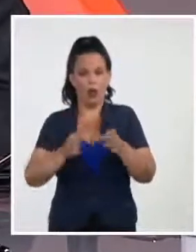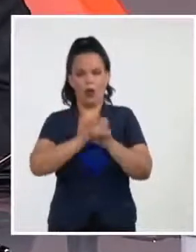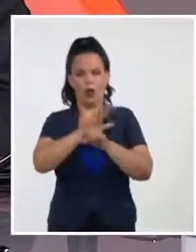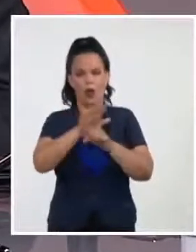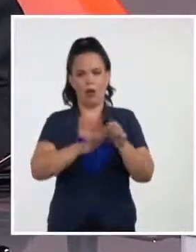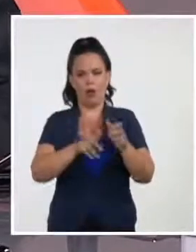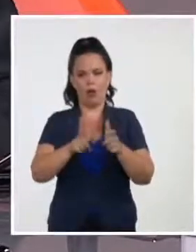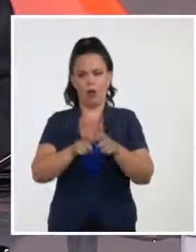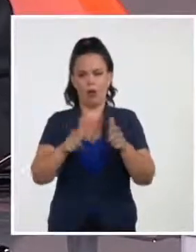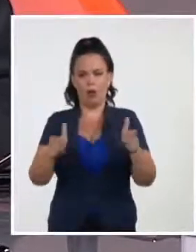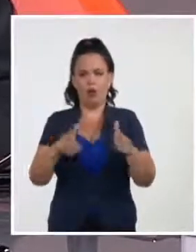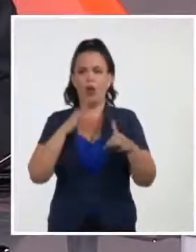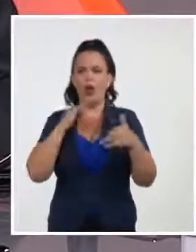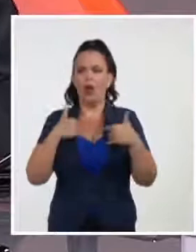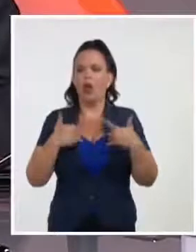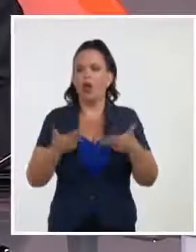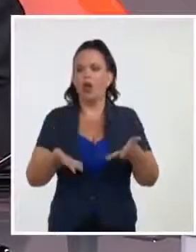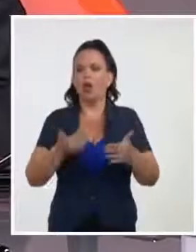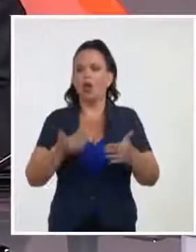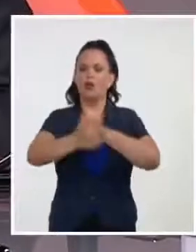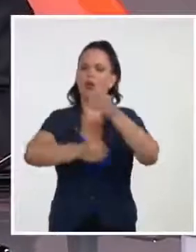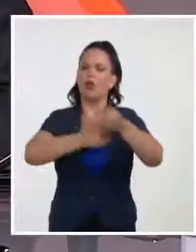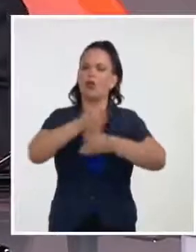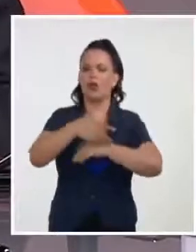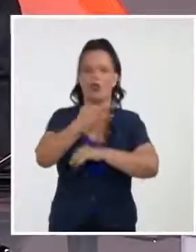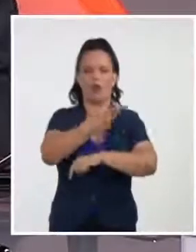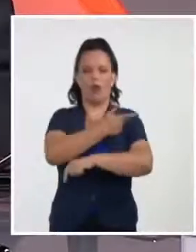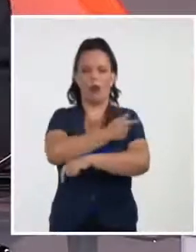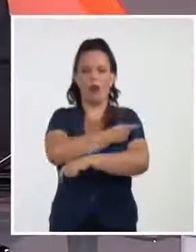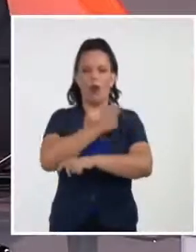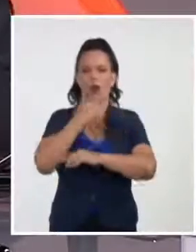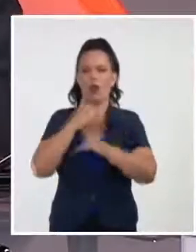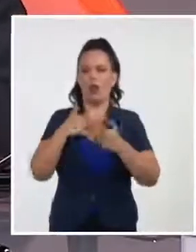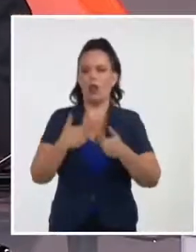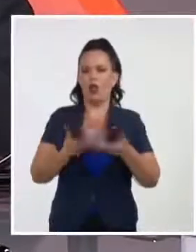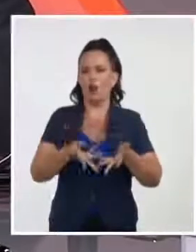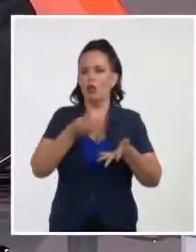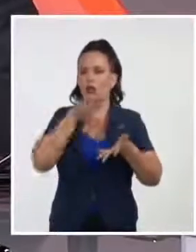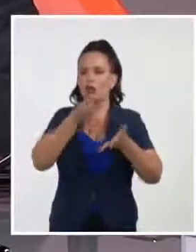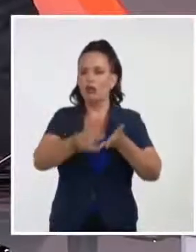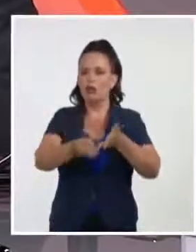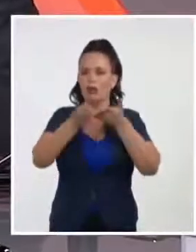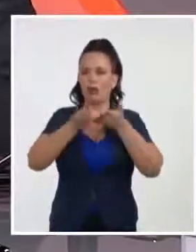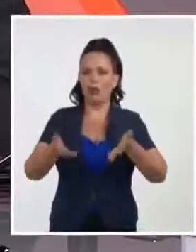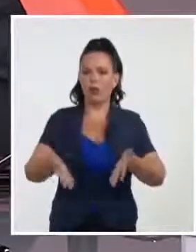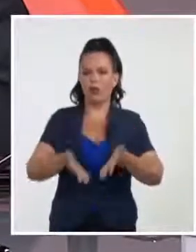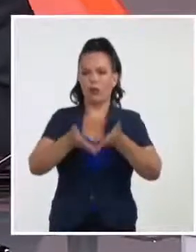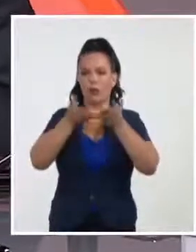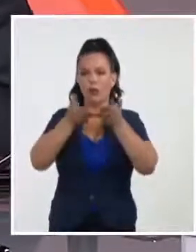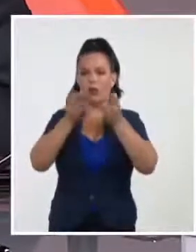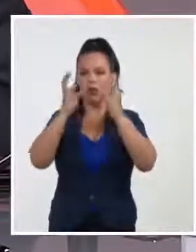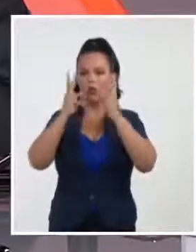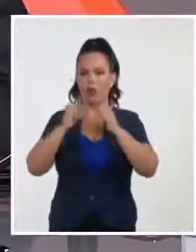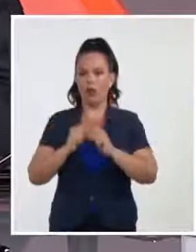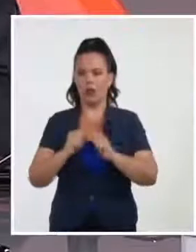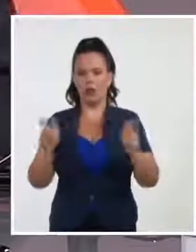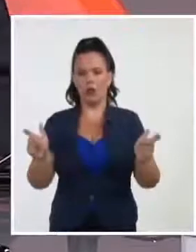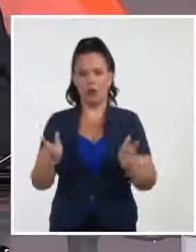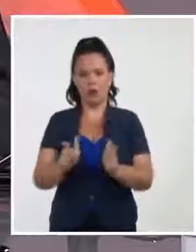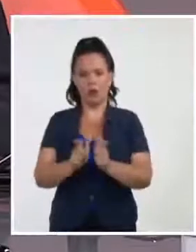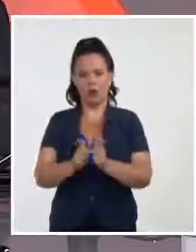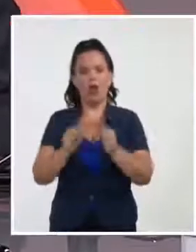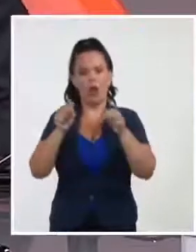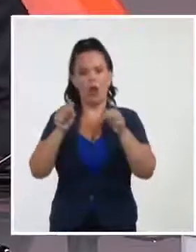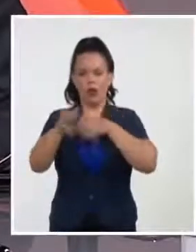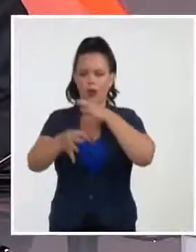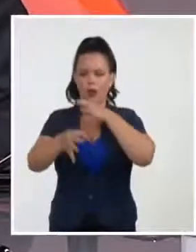sigue desarrollando el proceso de vacunación y qué impacto debe tener en esas estadísticas hacia el futuro. Bueno, de eso estaremos hablando hoy en